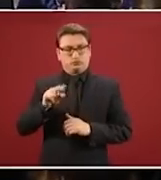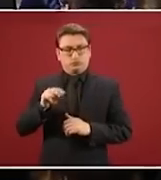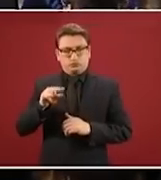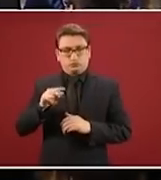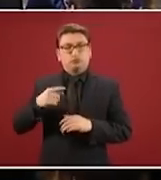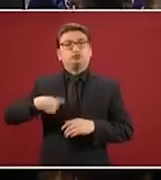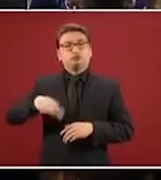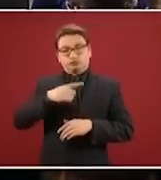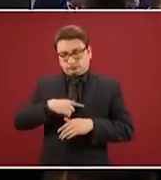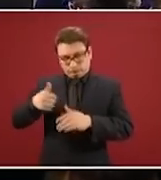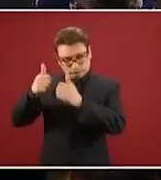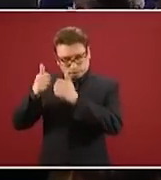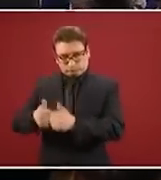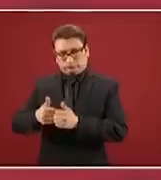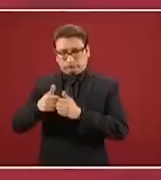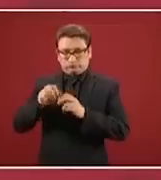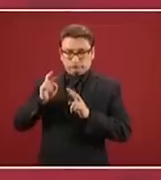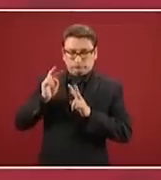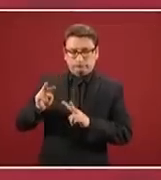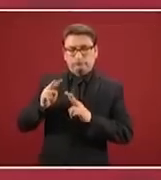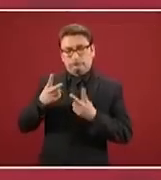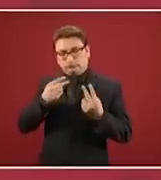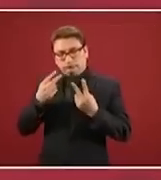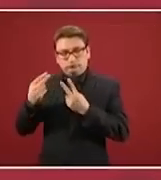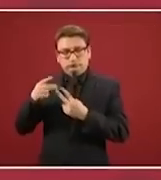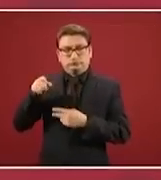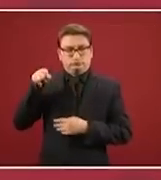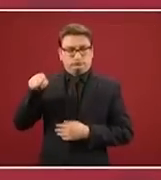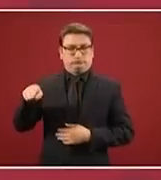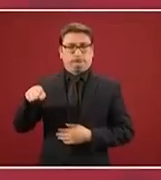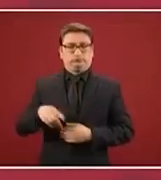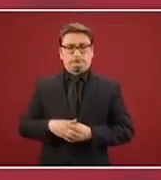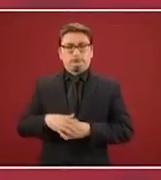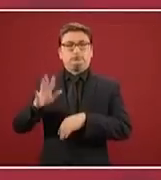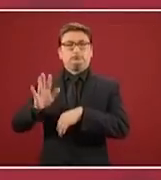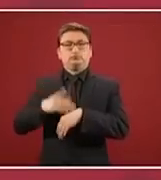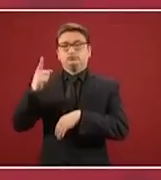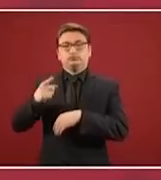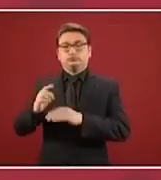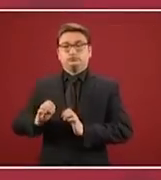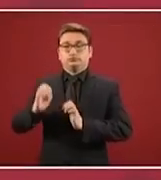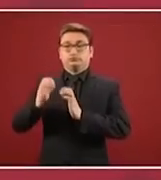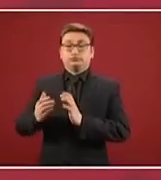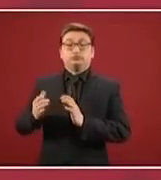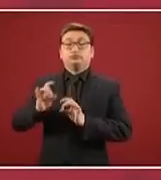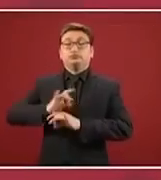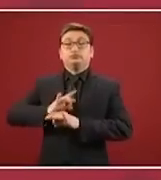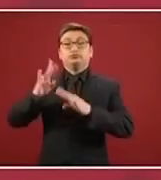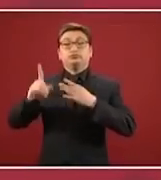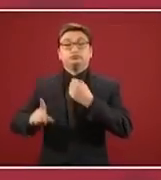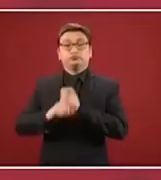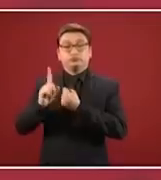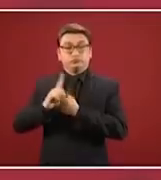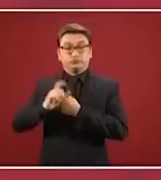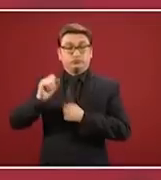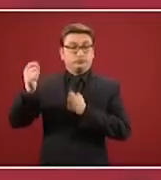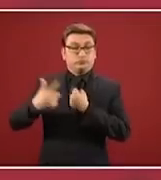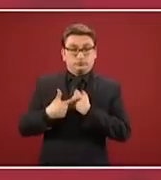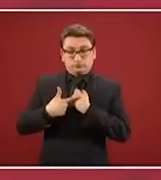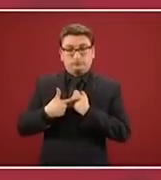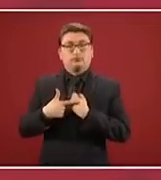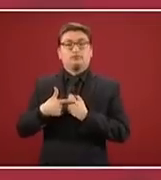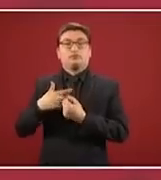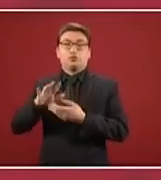muy atentos ahí muy presentes para evitar que se vaya a tomar una decisión equivocada que sea no